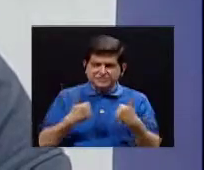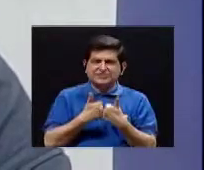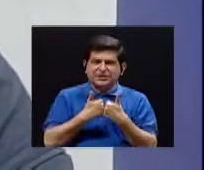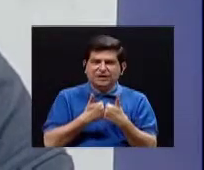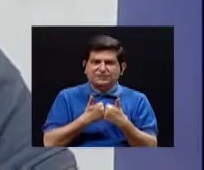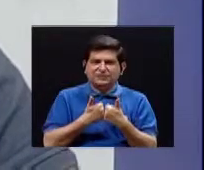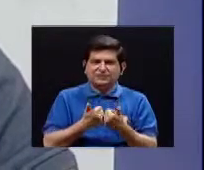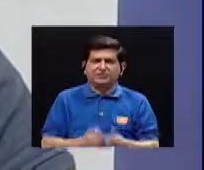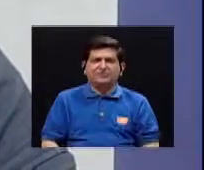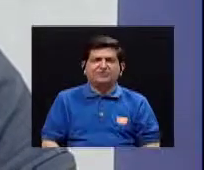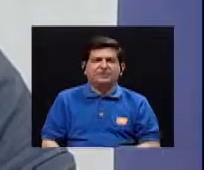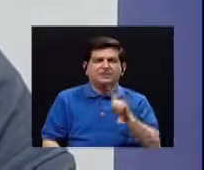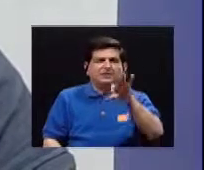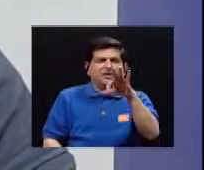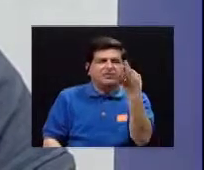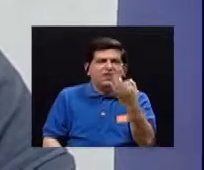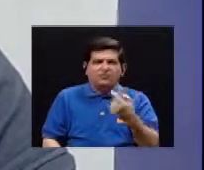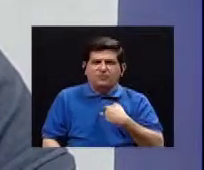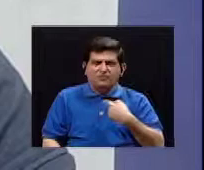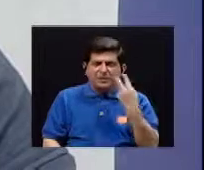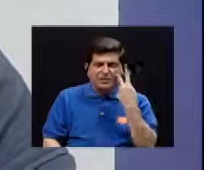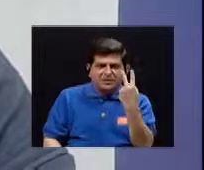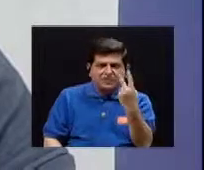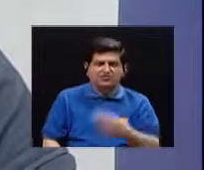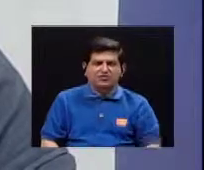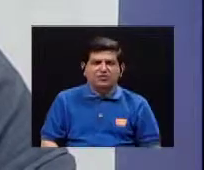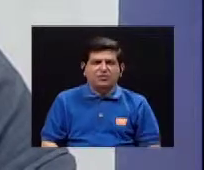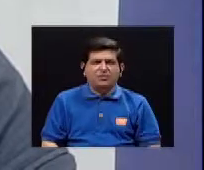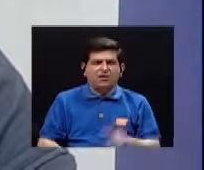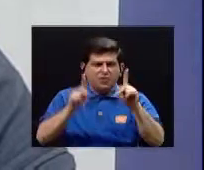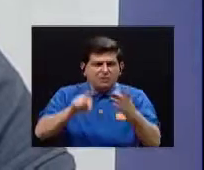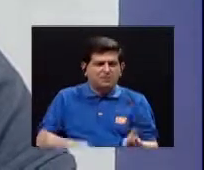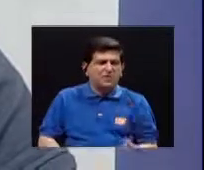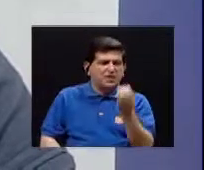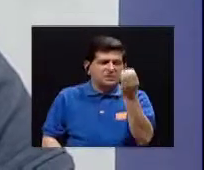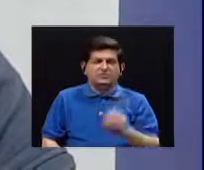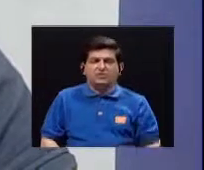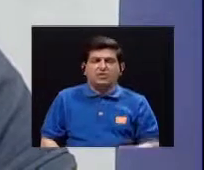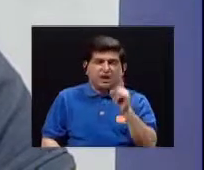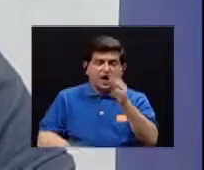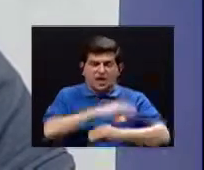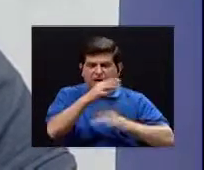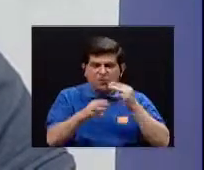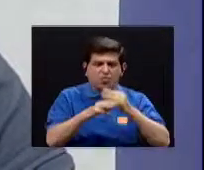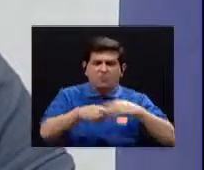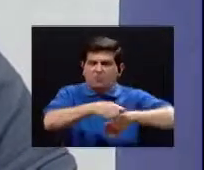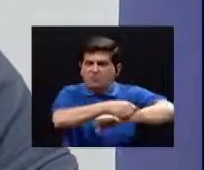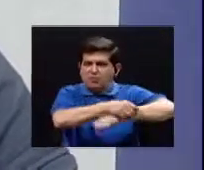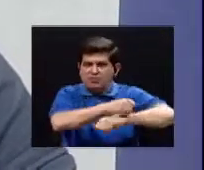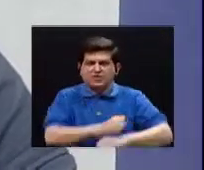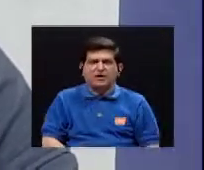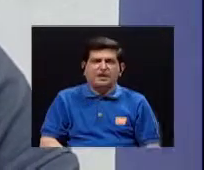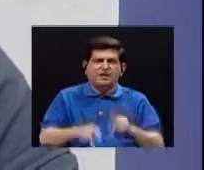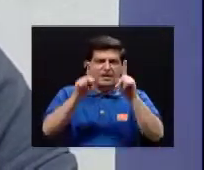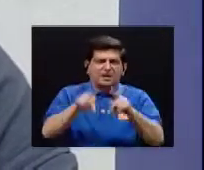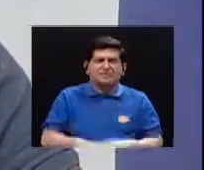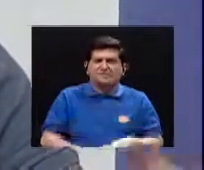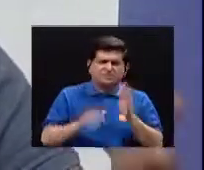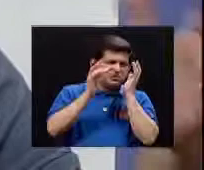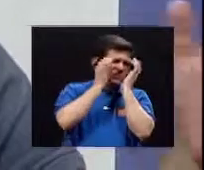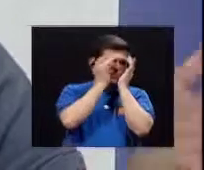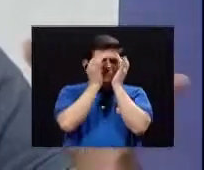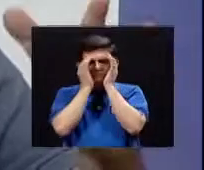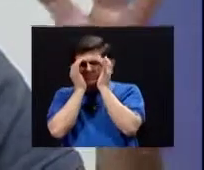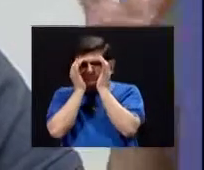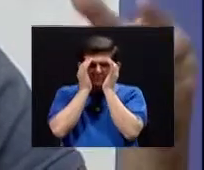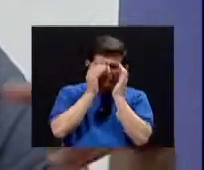quería o sea hasta cierto punto yo lo veo como un muchacho joven que llega a un mundial y de repente él está como